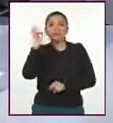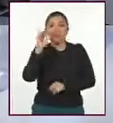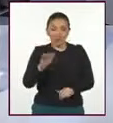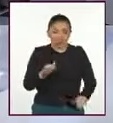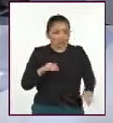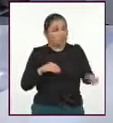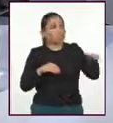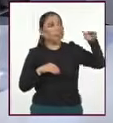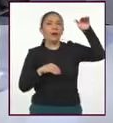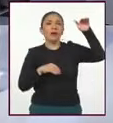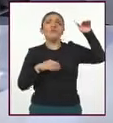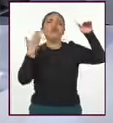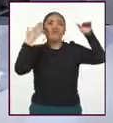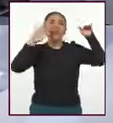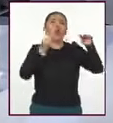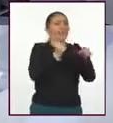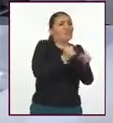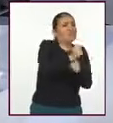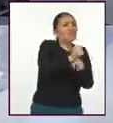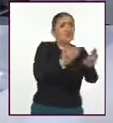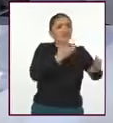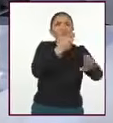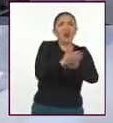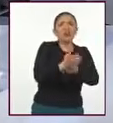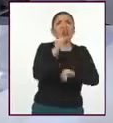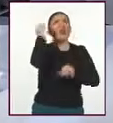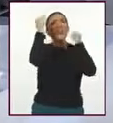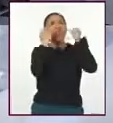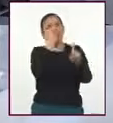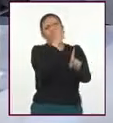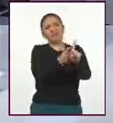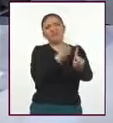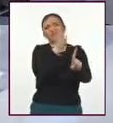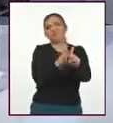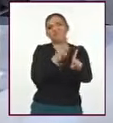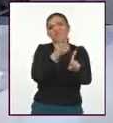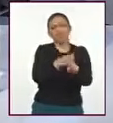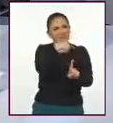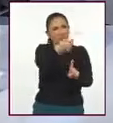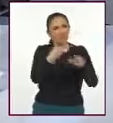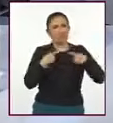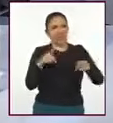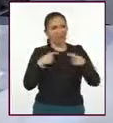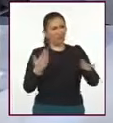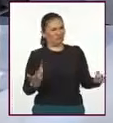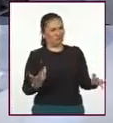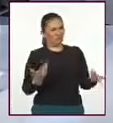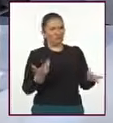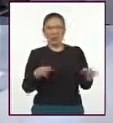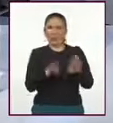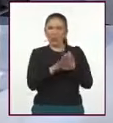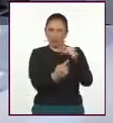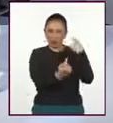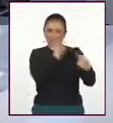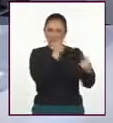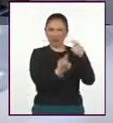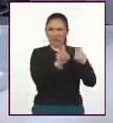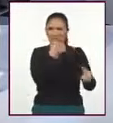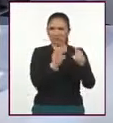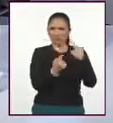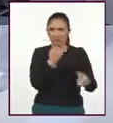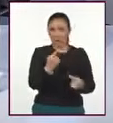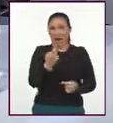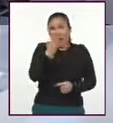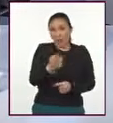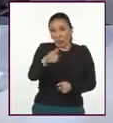hemos llegado a agredir a alguien o hemos llegado a tener un prejuicio que ha afectado a otra persona y sin siquiera darnos cuenta. Y no por eso eres una mala persona,